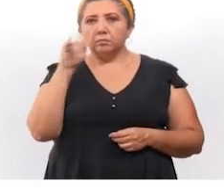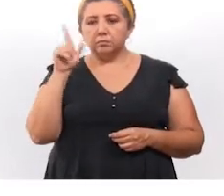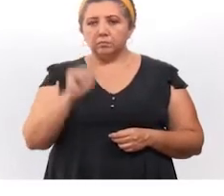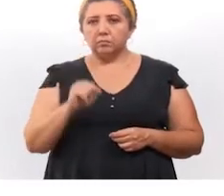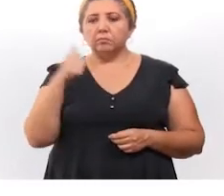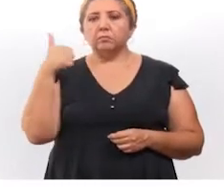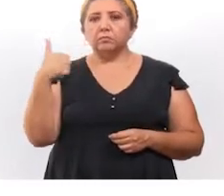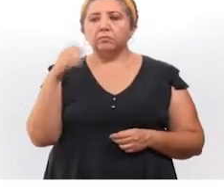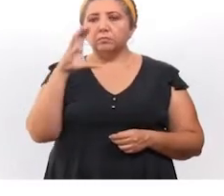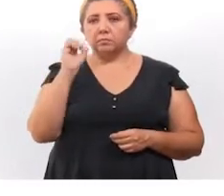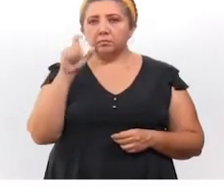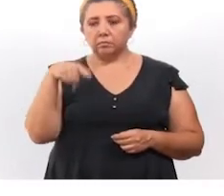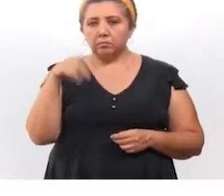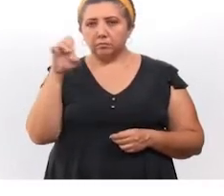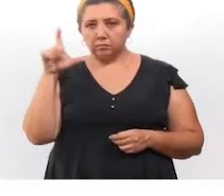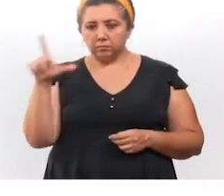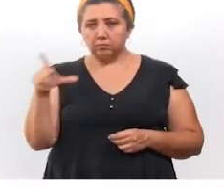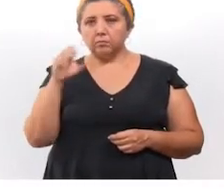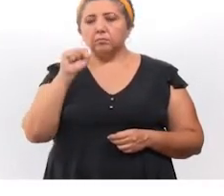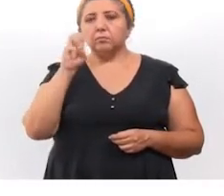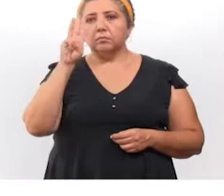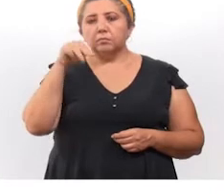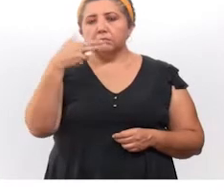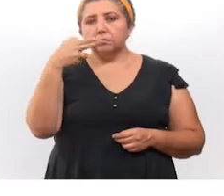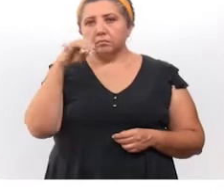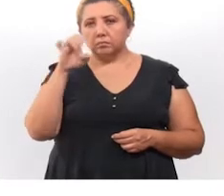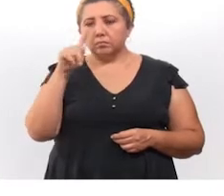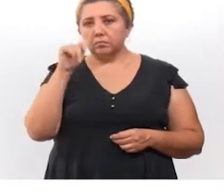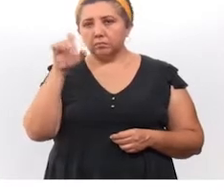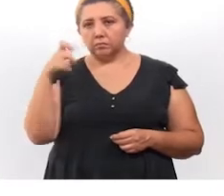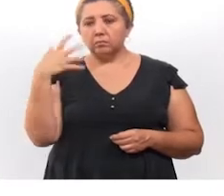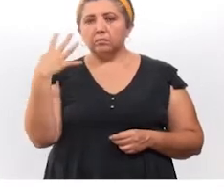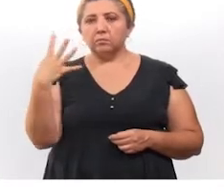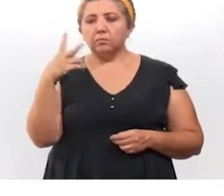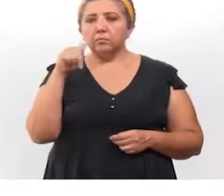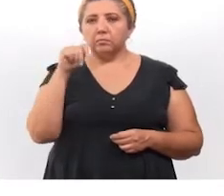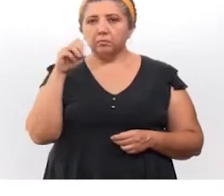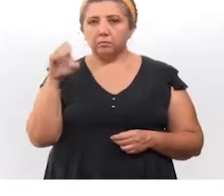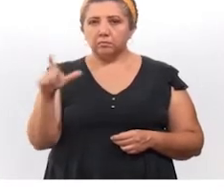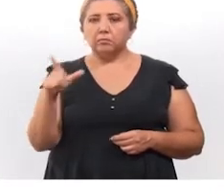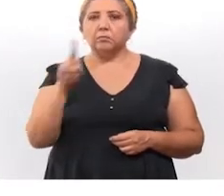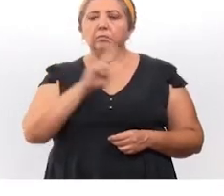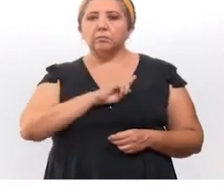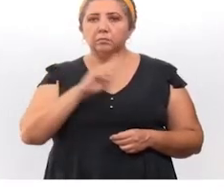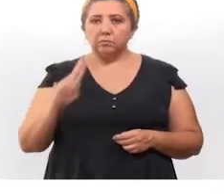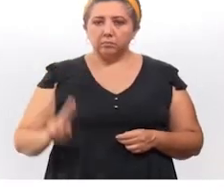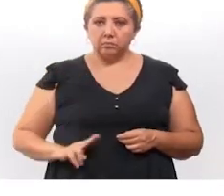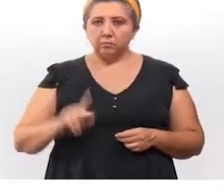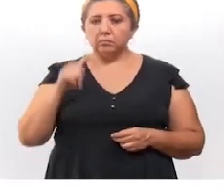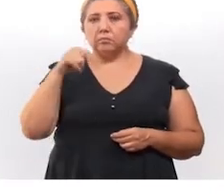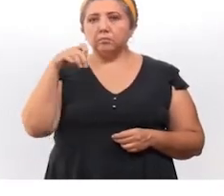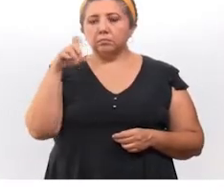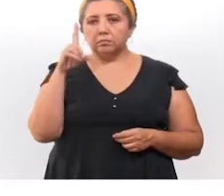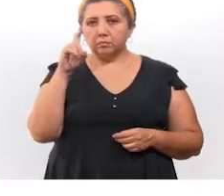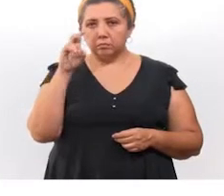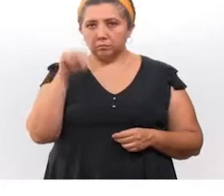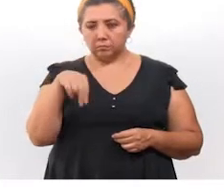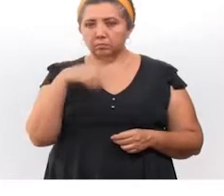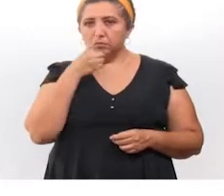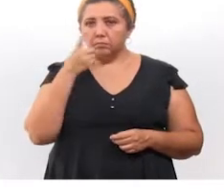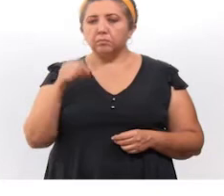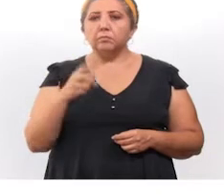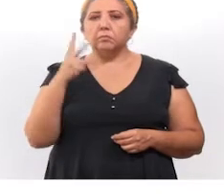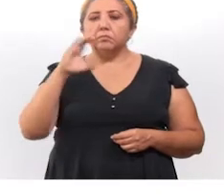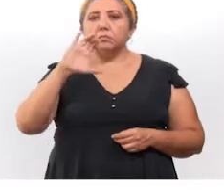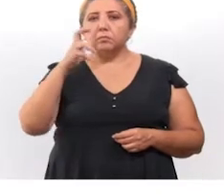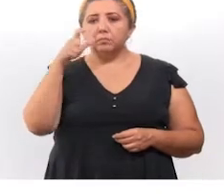6 en Concal, 5 en Maxcanú, Samajil y Ticul, 4 en Motul y Umam, 3 en Tecash, Tecom y Tixcocop, 2